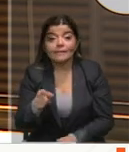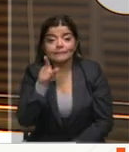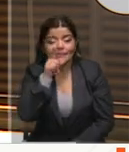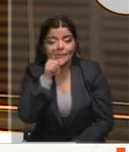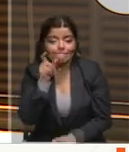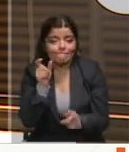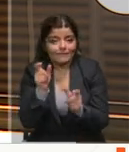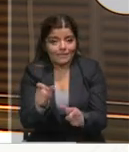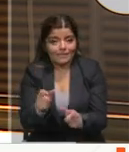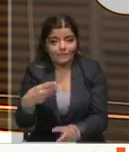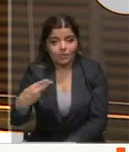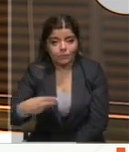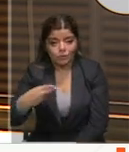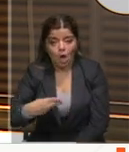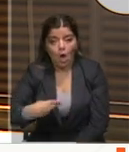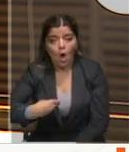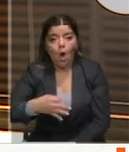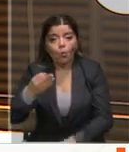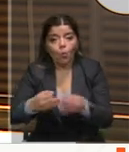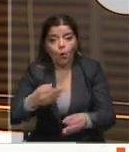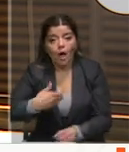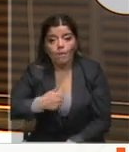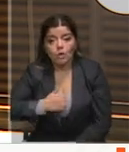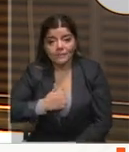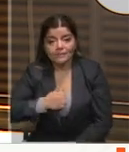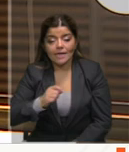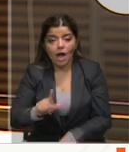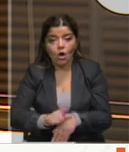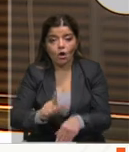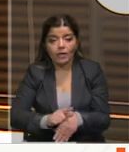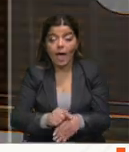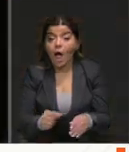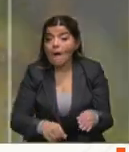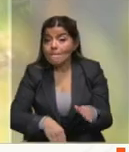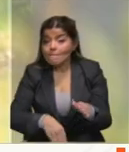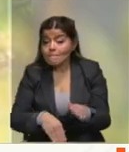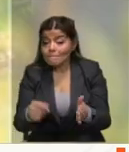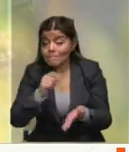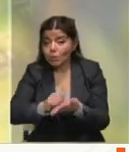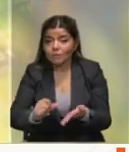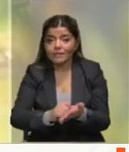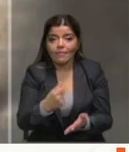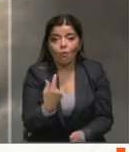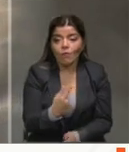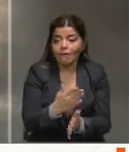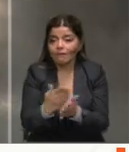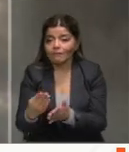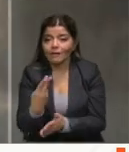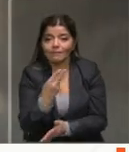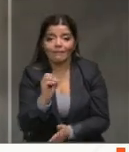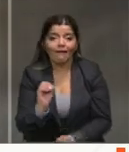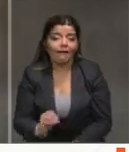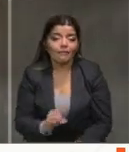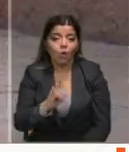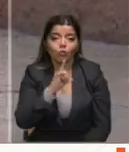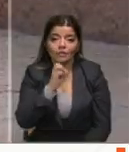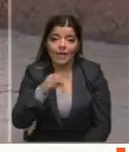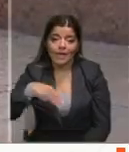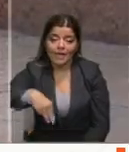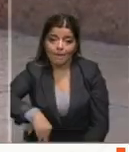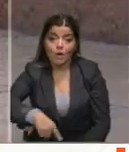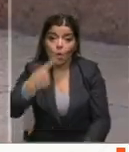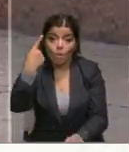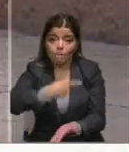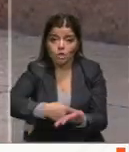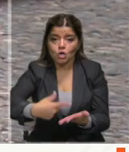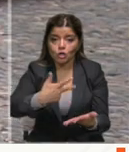fiscalizar y los juzgados de policía local, y en este sentido hay multas que van de las 1 a las 30 UTM. O sea, hasta 1.800.000